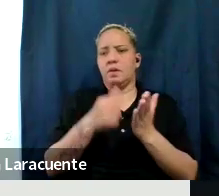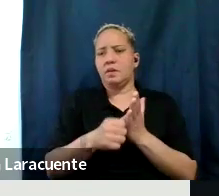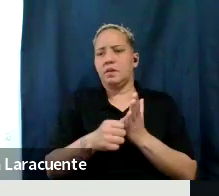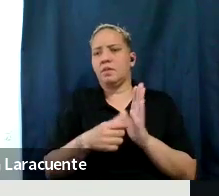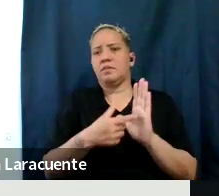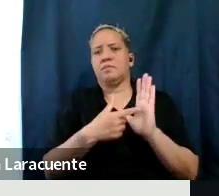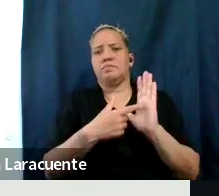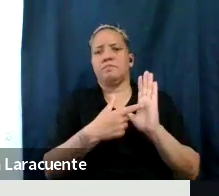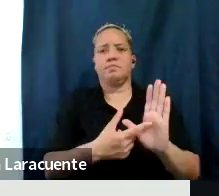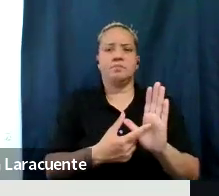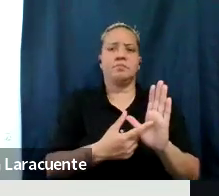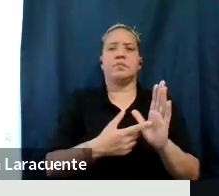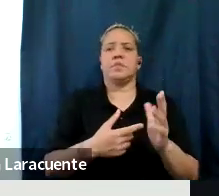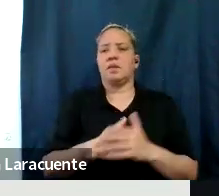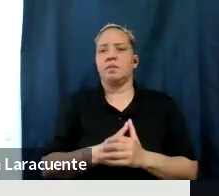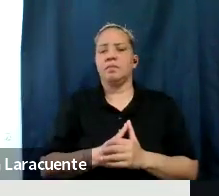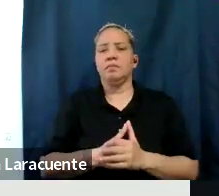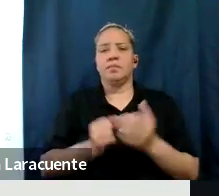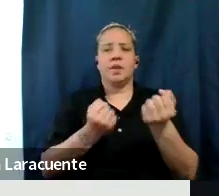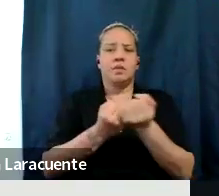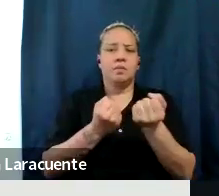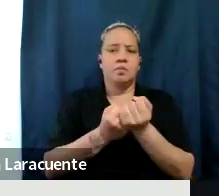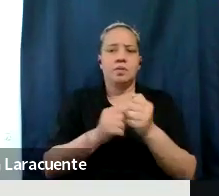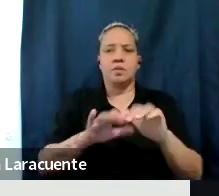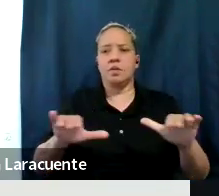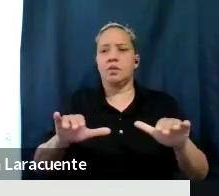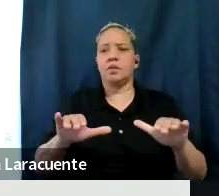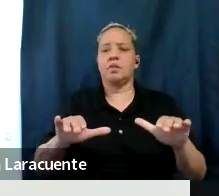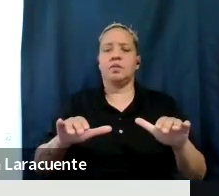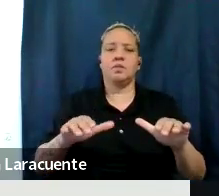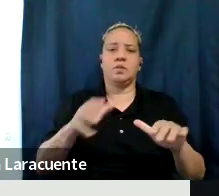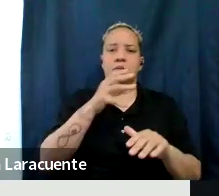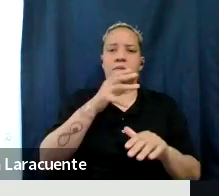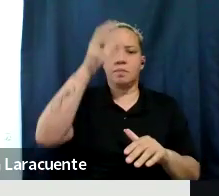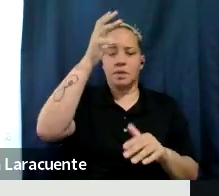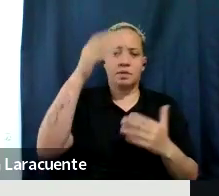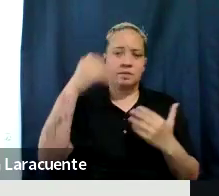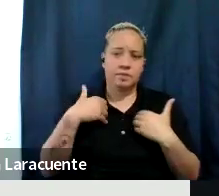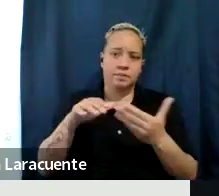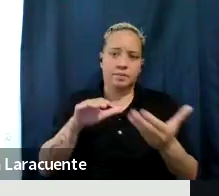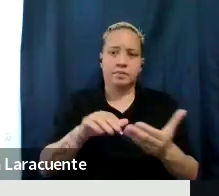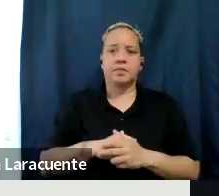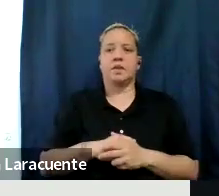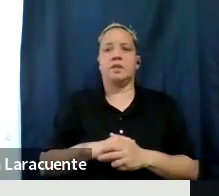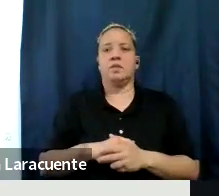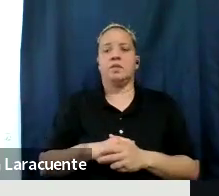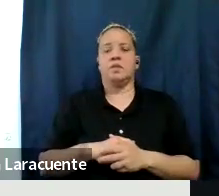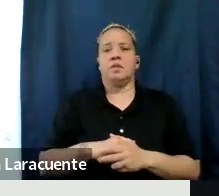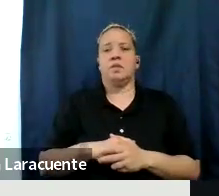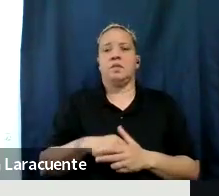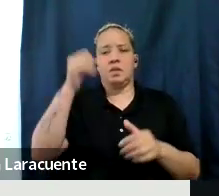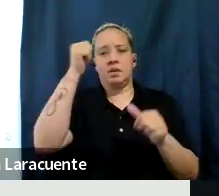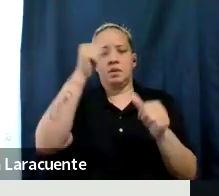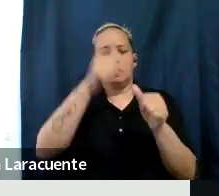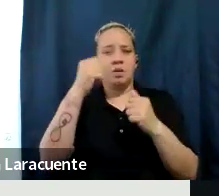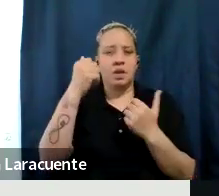manifiestos, mítines, actos de apoyos a los niños huérfanos de la guerra, intervenciones radiofónicas, recuerdos, reflexiones,